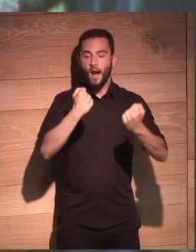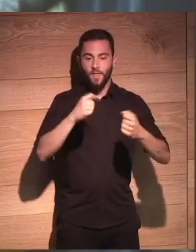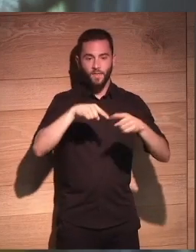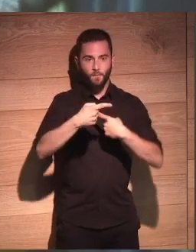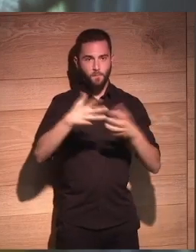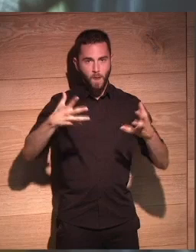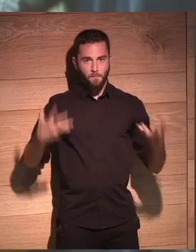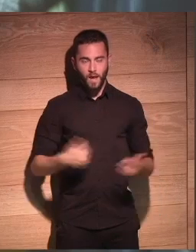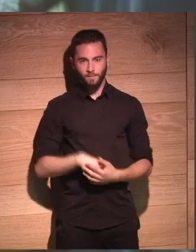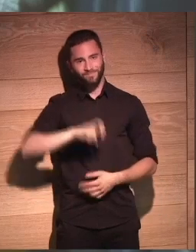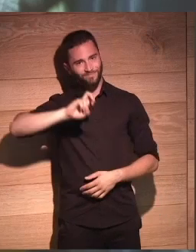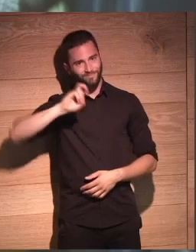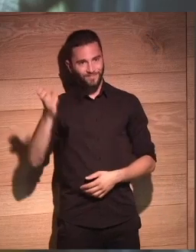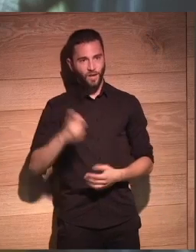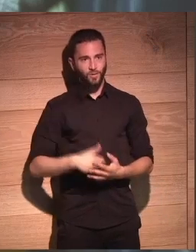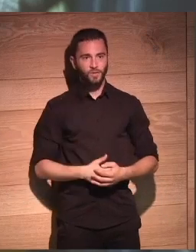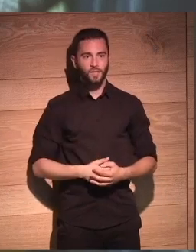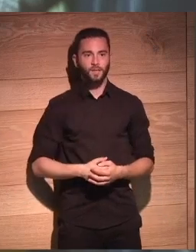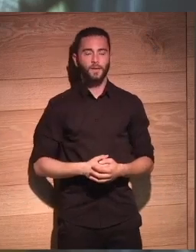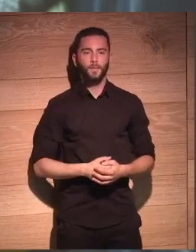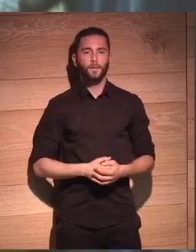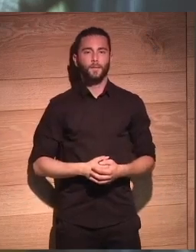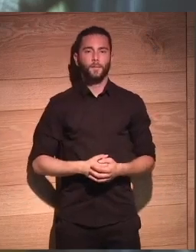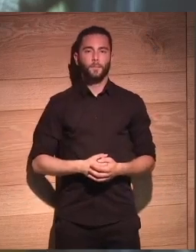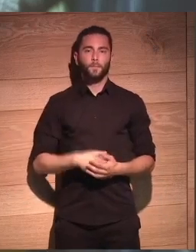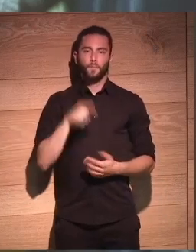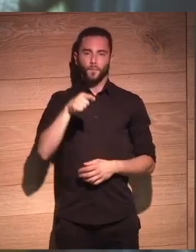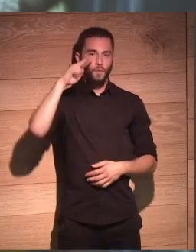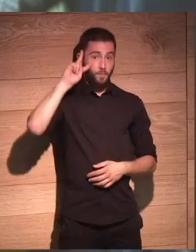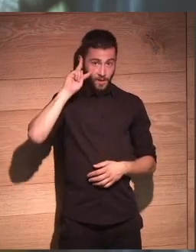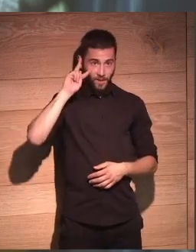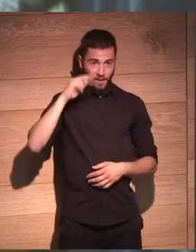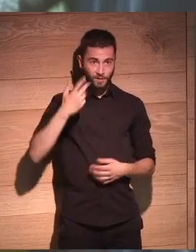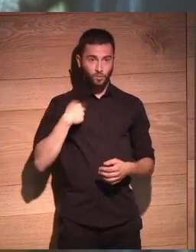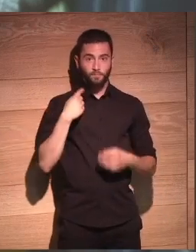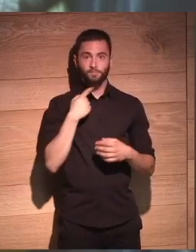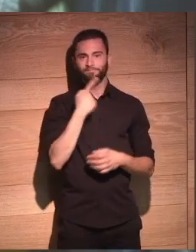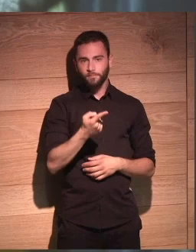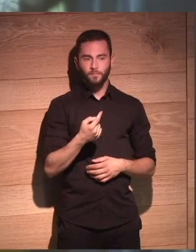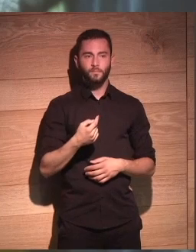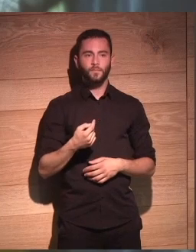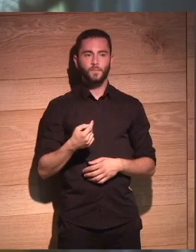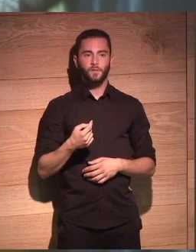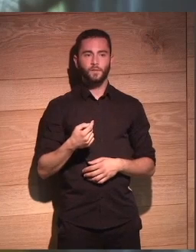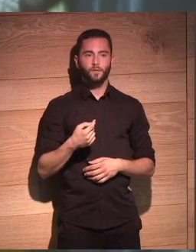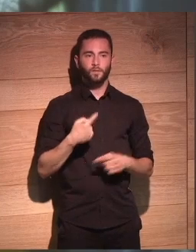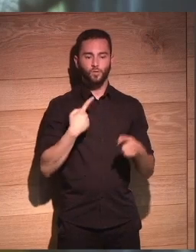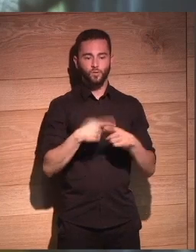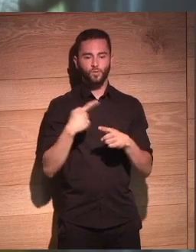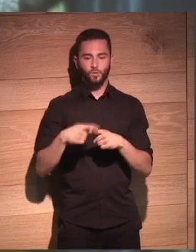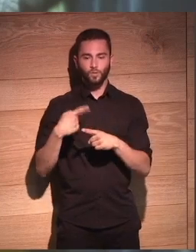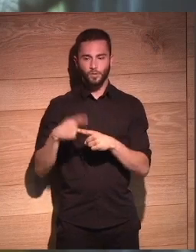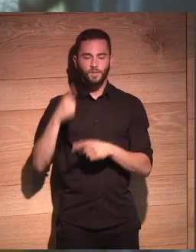creciendo? Y la otra, te consulto desde tu experiencia, ¿qué otros rituales cotidianos, que aparentemente